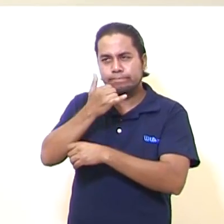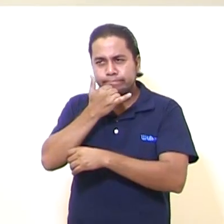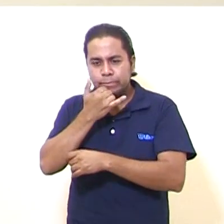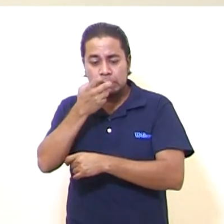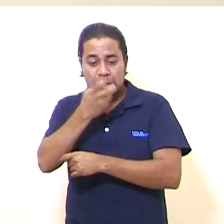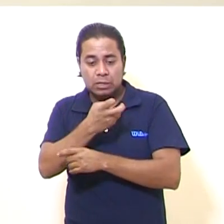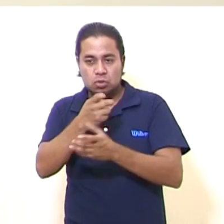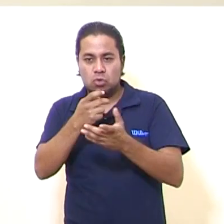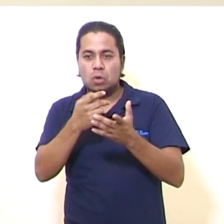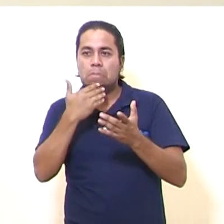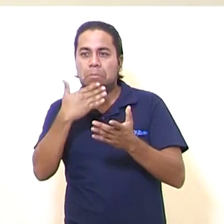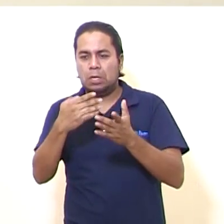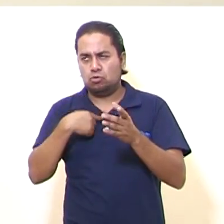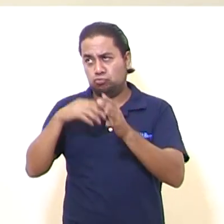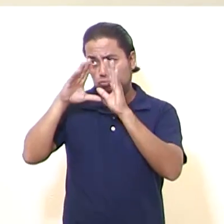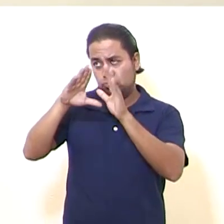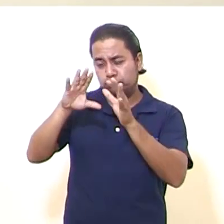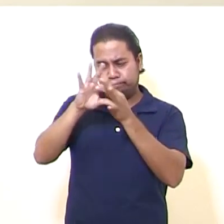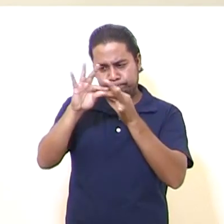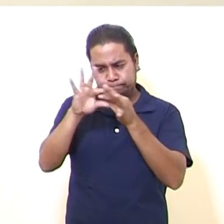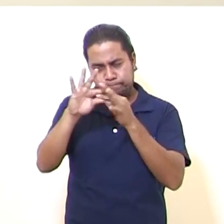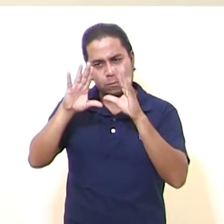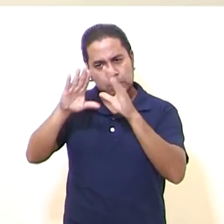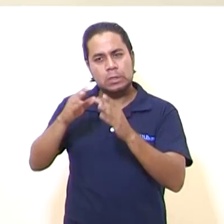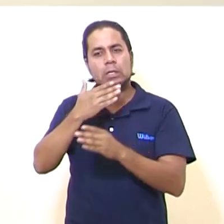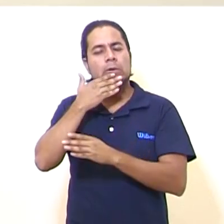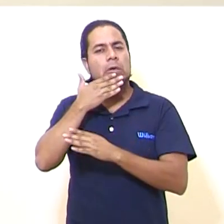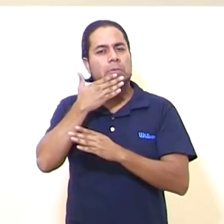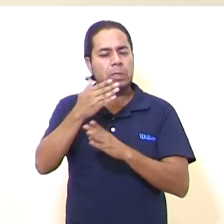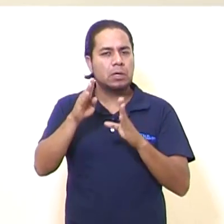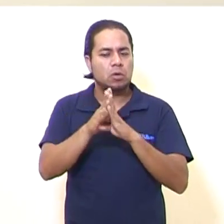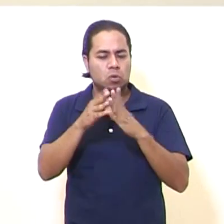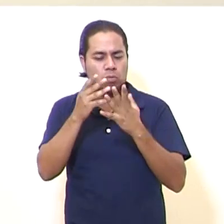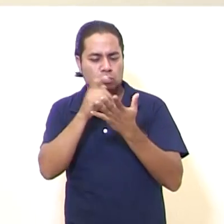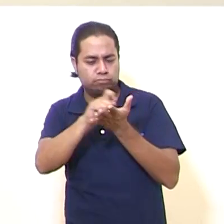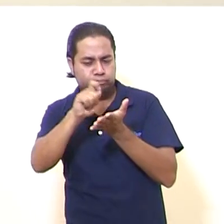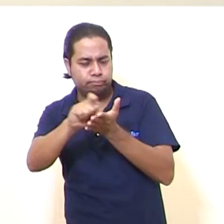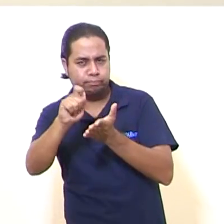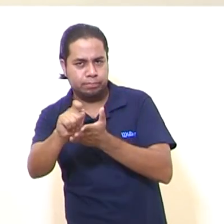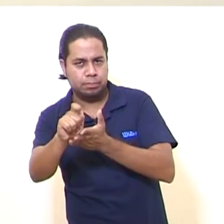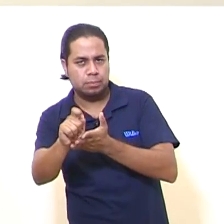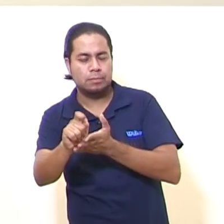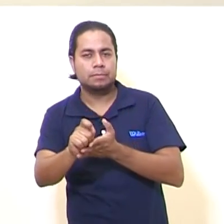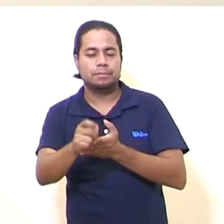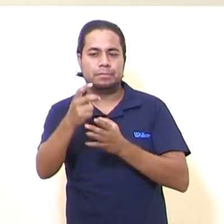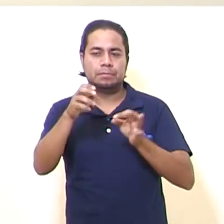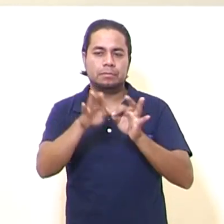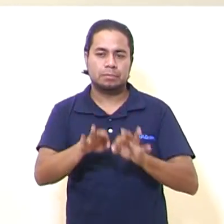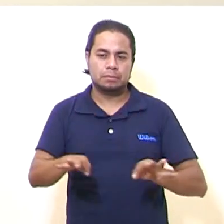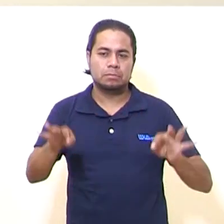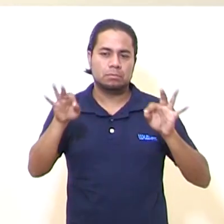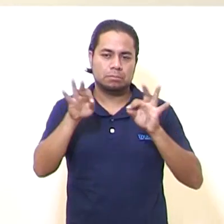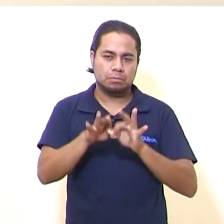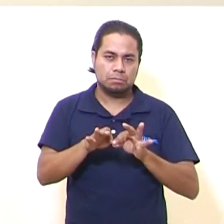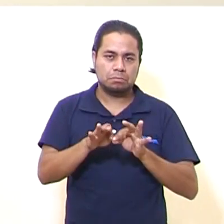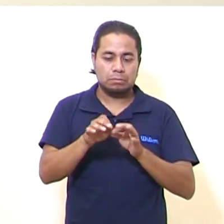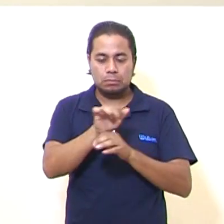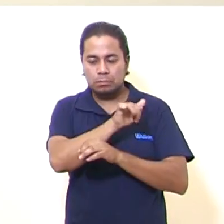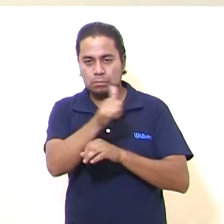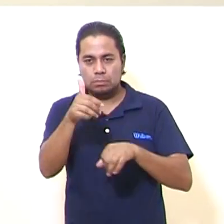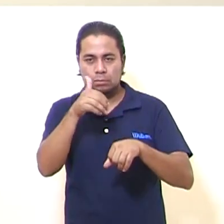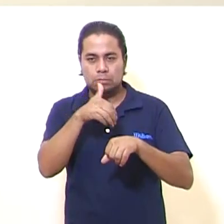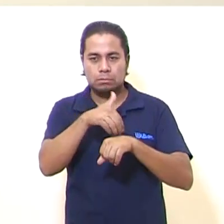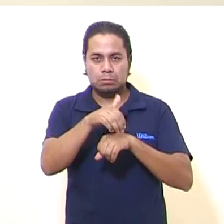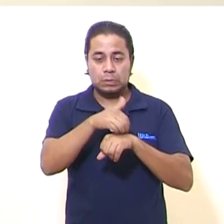forma correcta de cómo se debe de hacer. Para ello, vamos con la